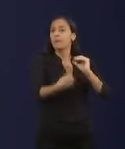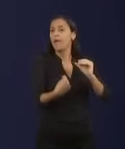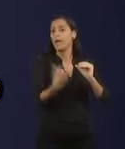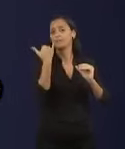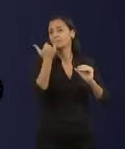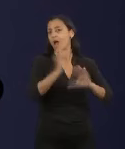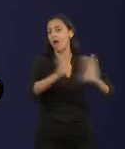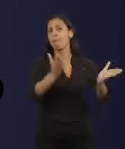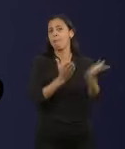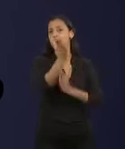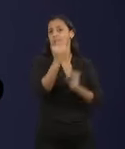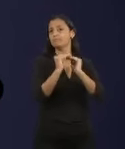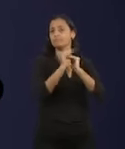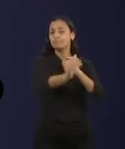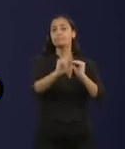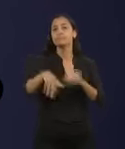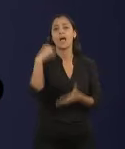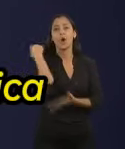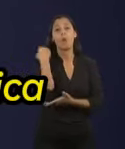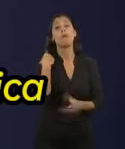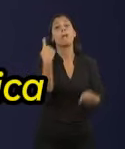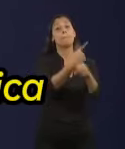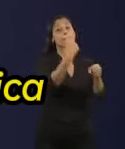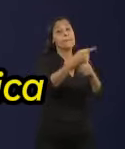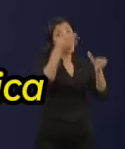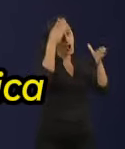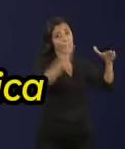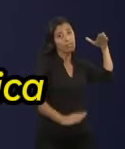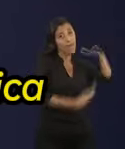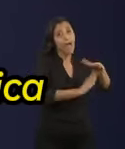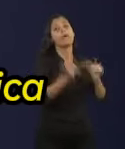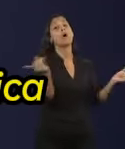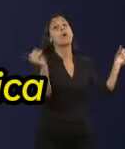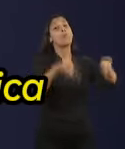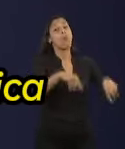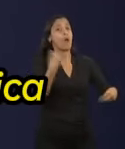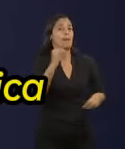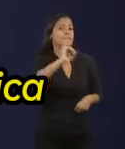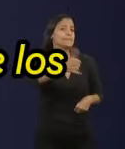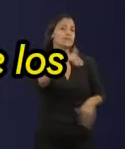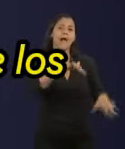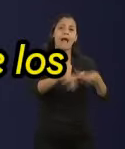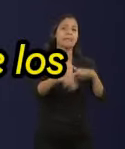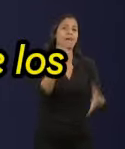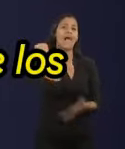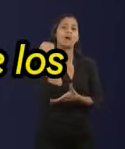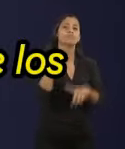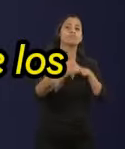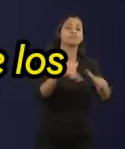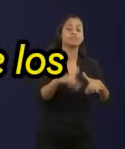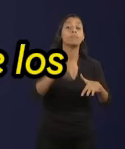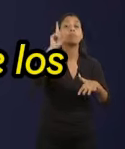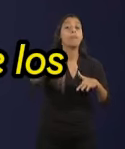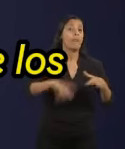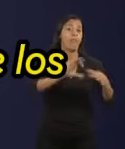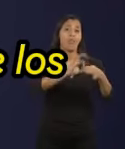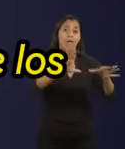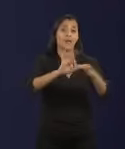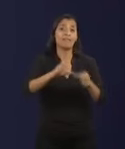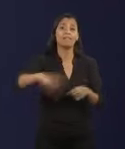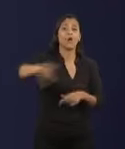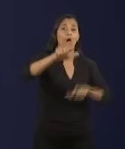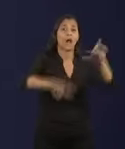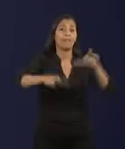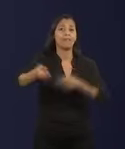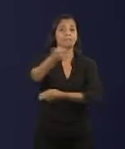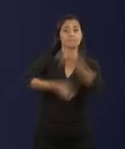definitiva nuestra prioridad por supuesto es recuperar la actividad económica y liberar las fuerzas productivas de los